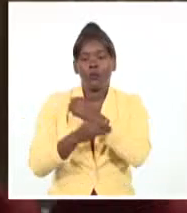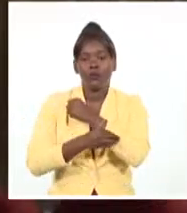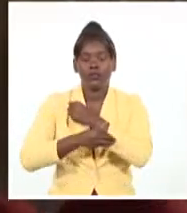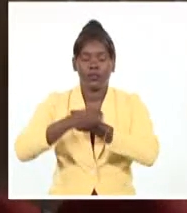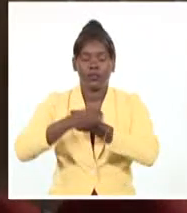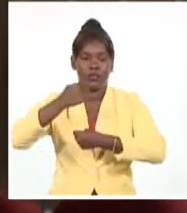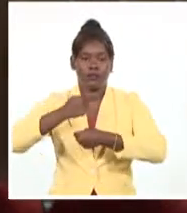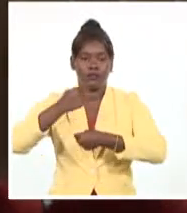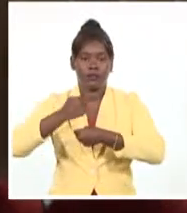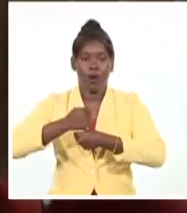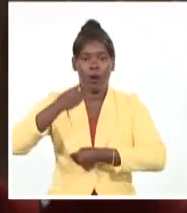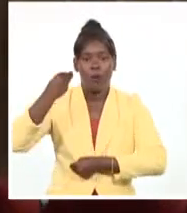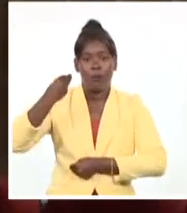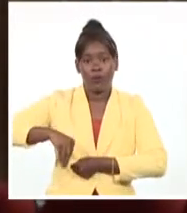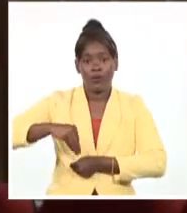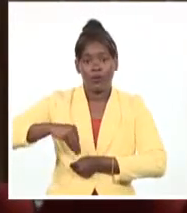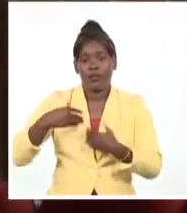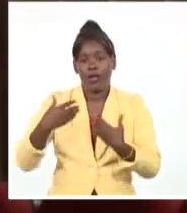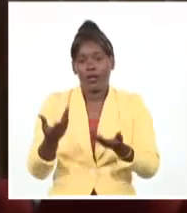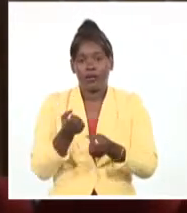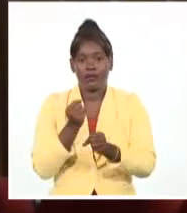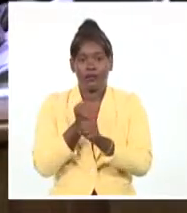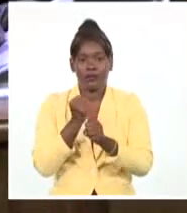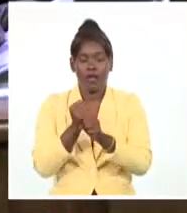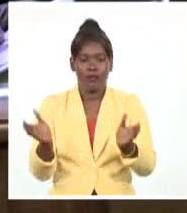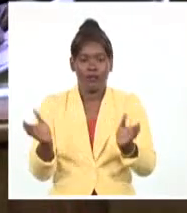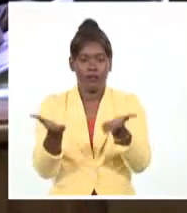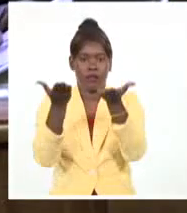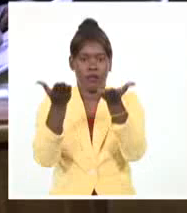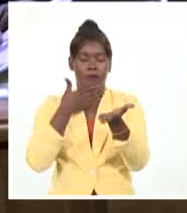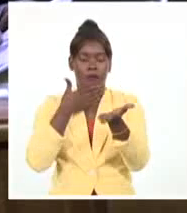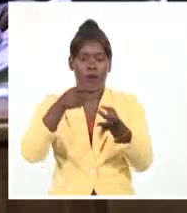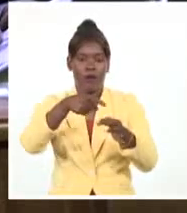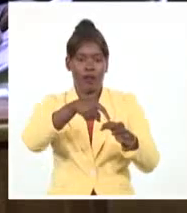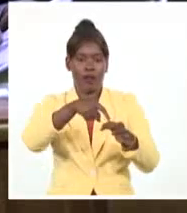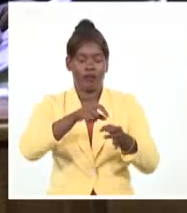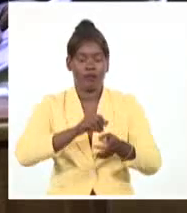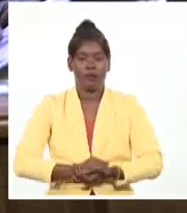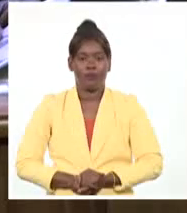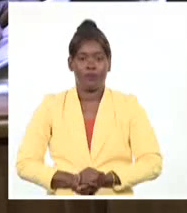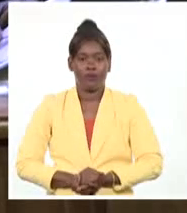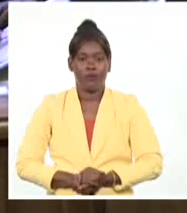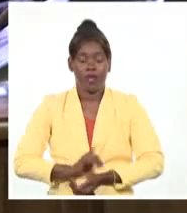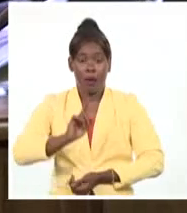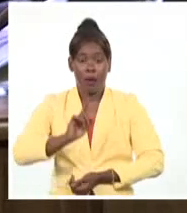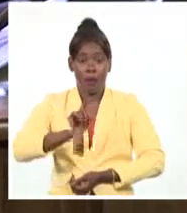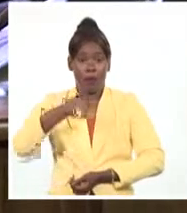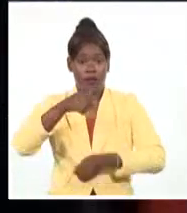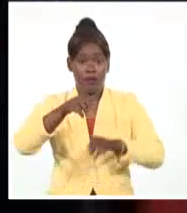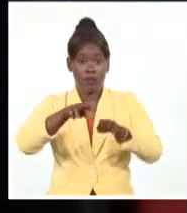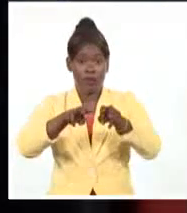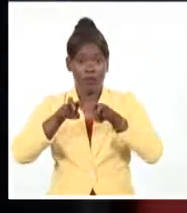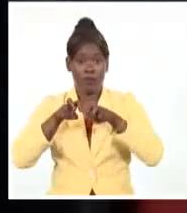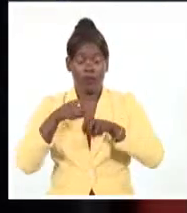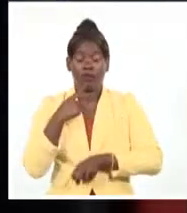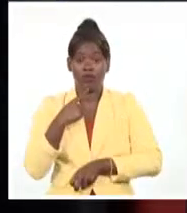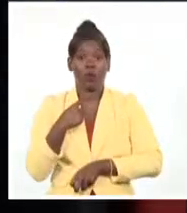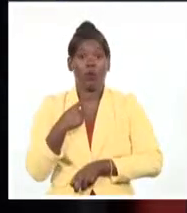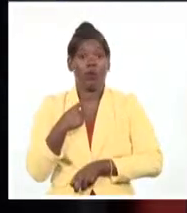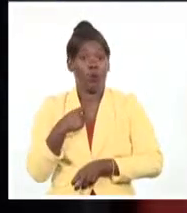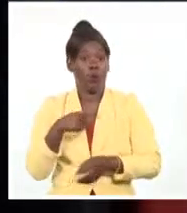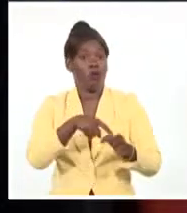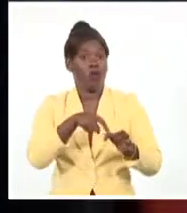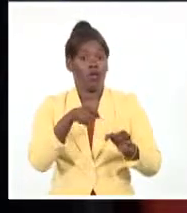ponerlas en función del desarrollo. Esteban Lasso dijo que la Isla de la Juventud es especial no solo por su ubicación geográfica, sino por